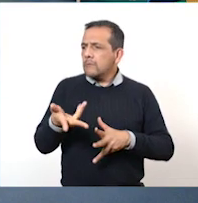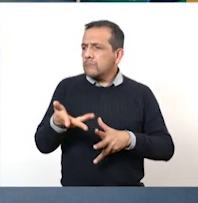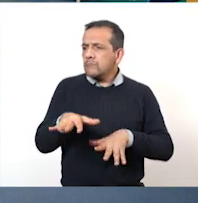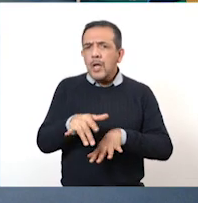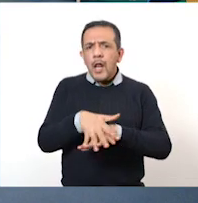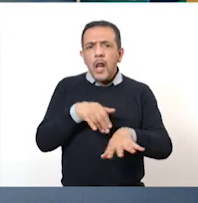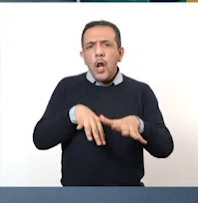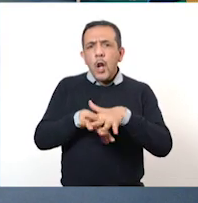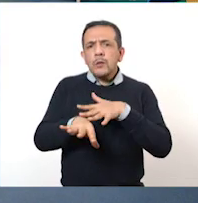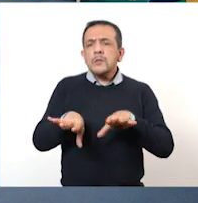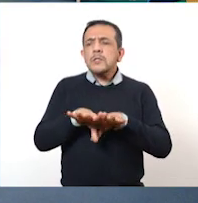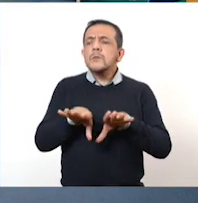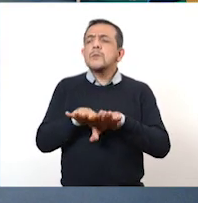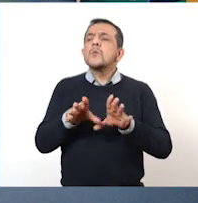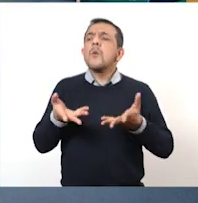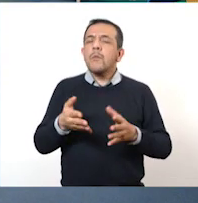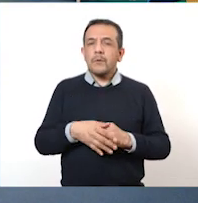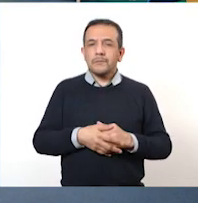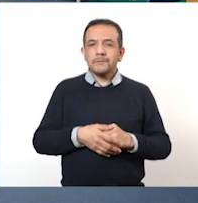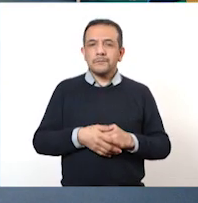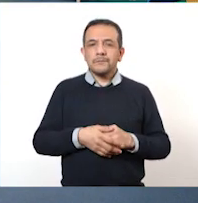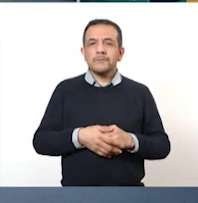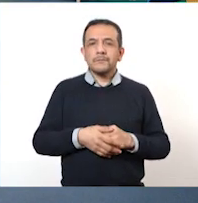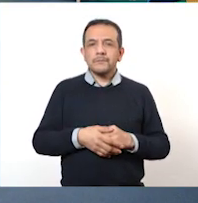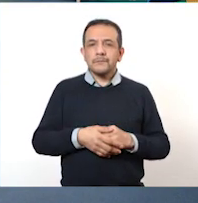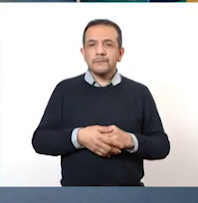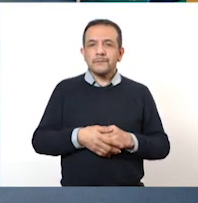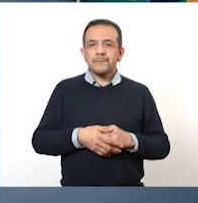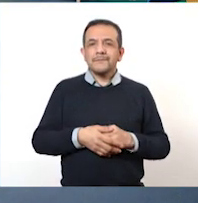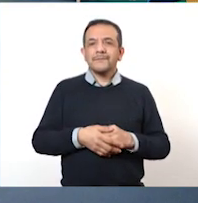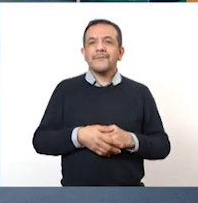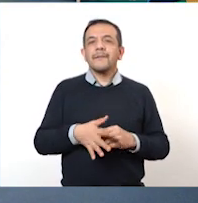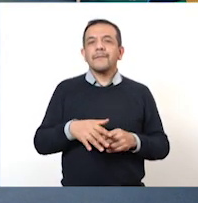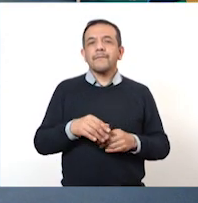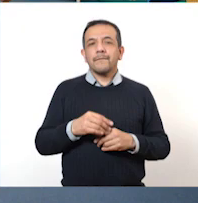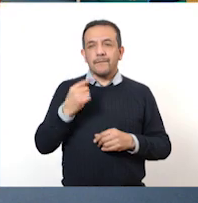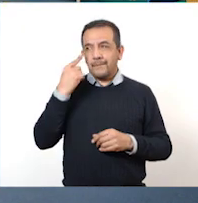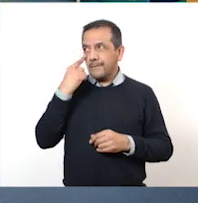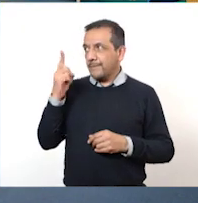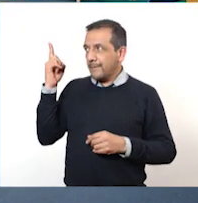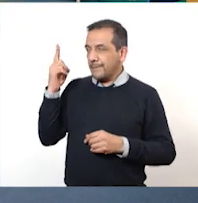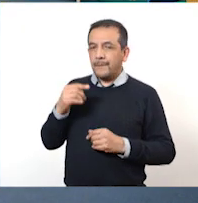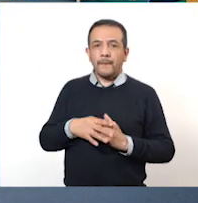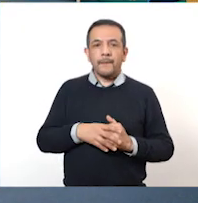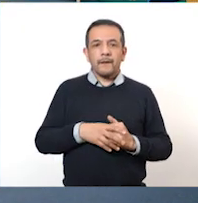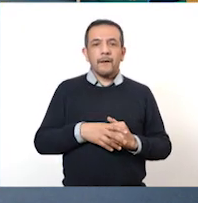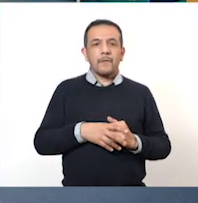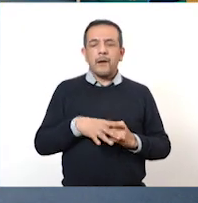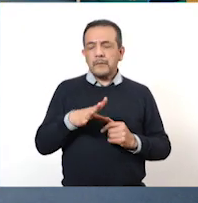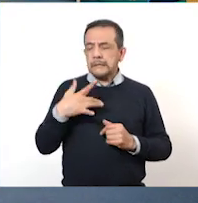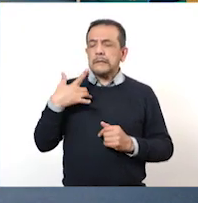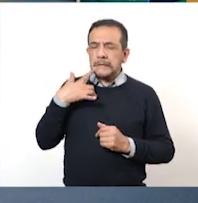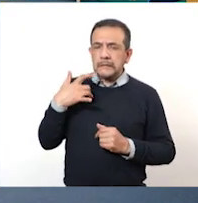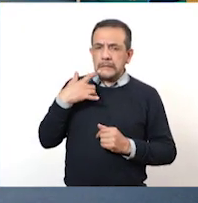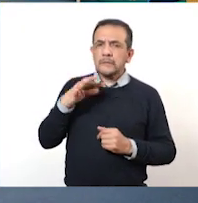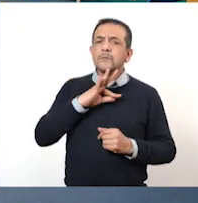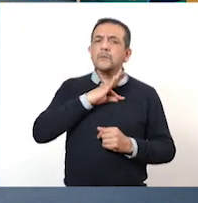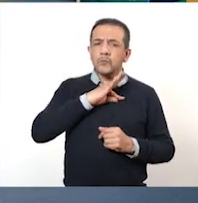la elevarías? ¿En mis pies? Muy bien. Aquí. Oh. Vamos a ver. Hay que